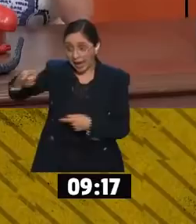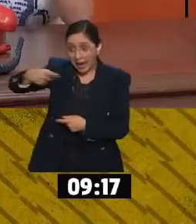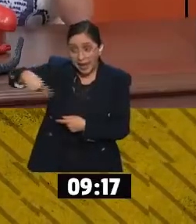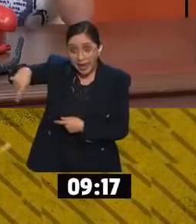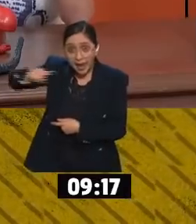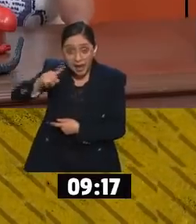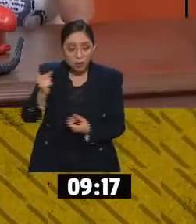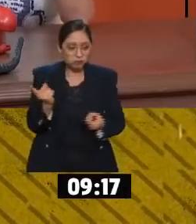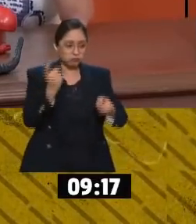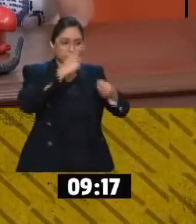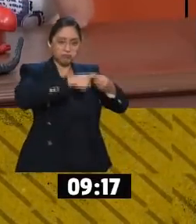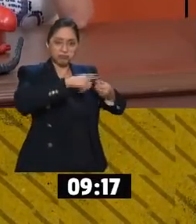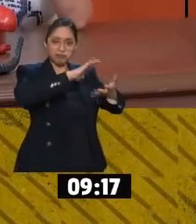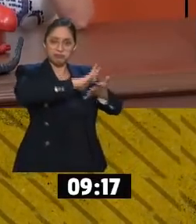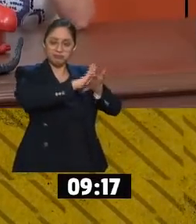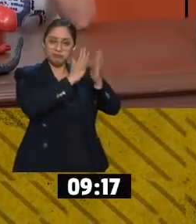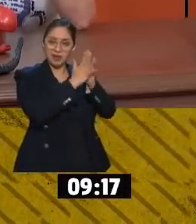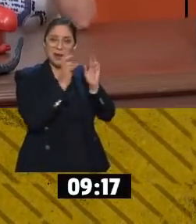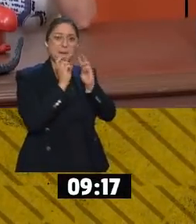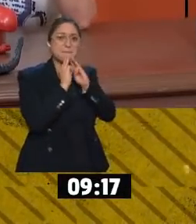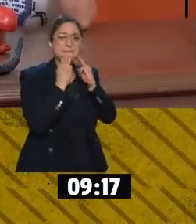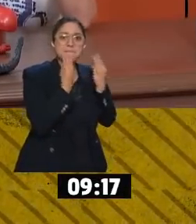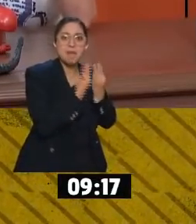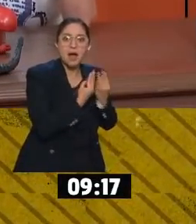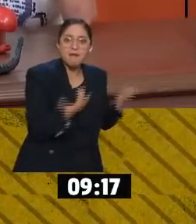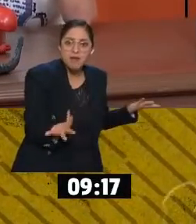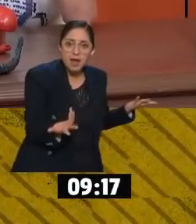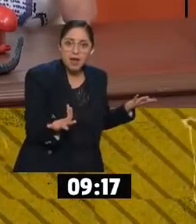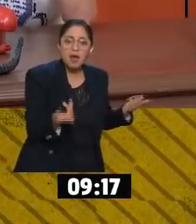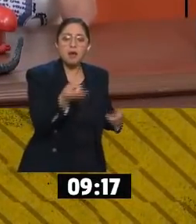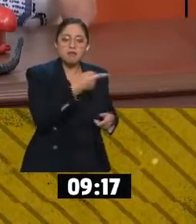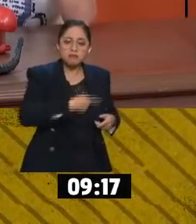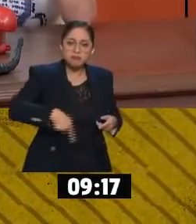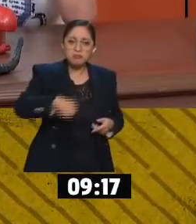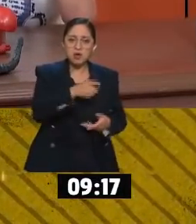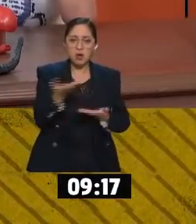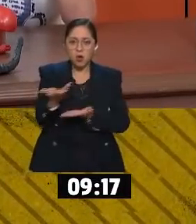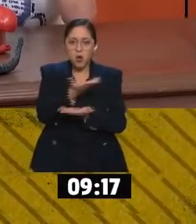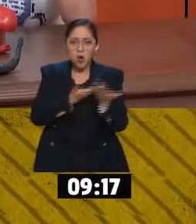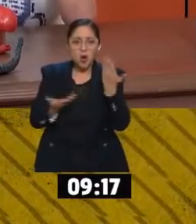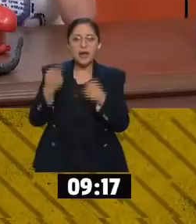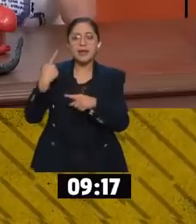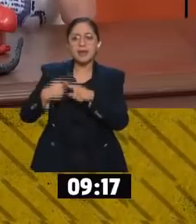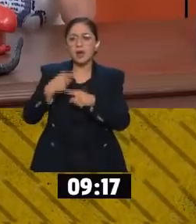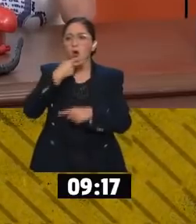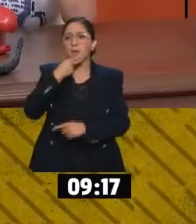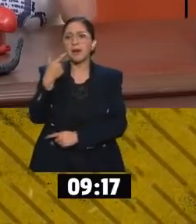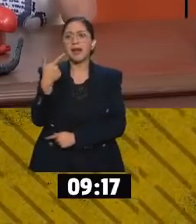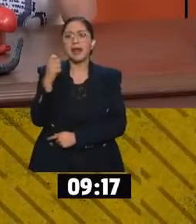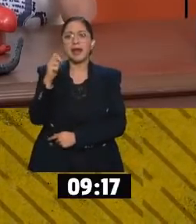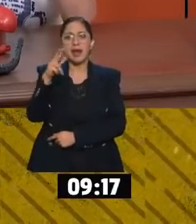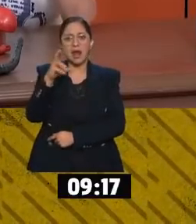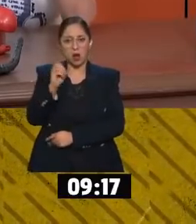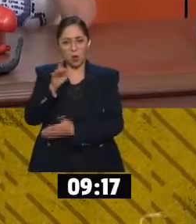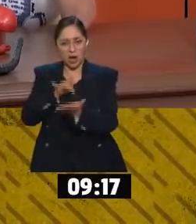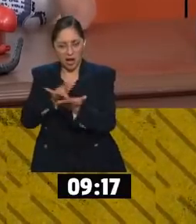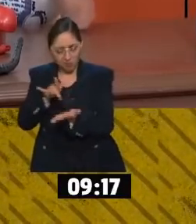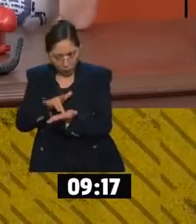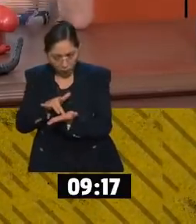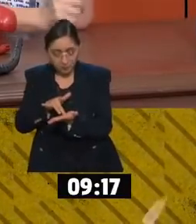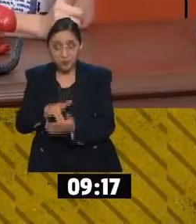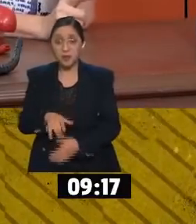delincuencia organizada, ¿verdad? Por parte de colaboradores cercanos a don Genaro García Luna. Así que cuando